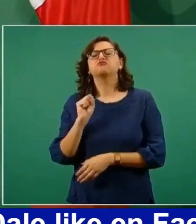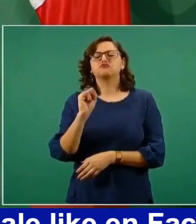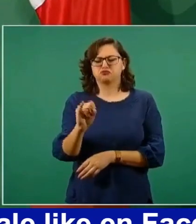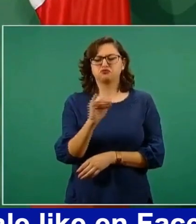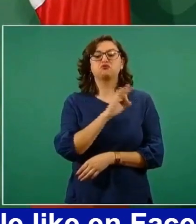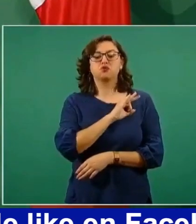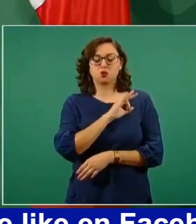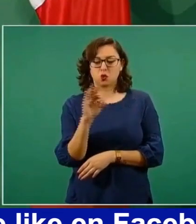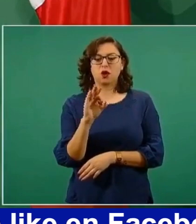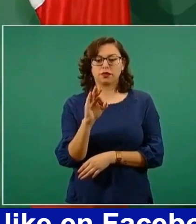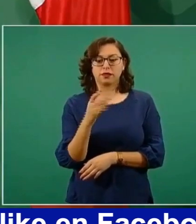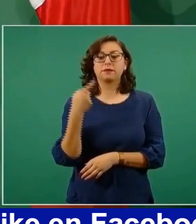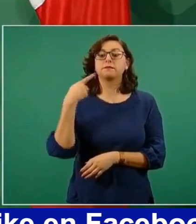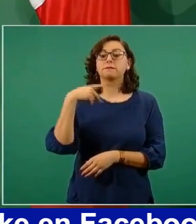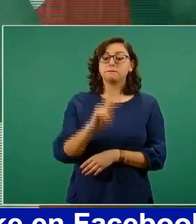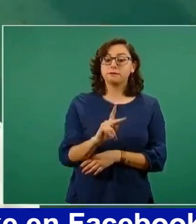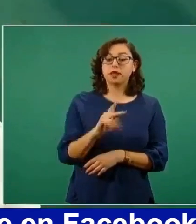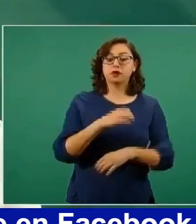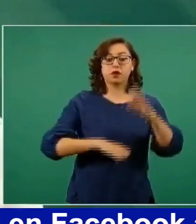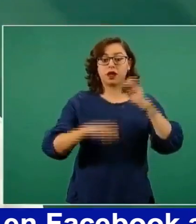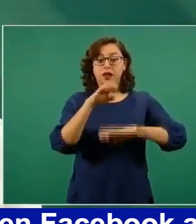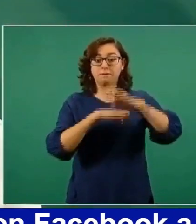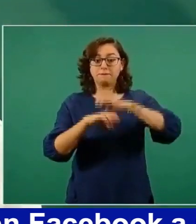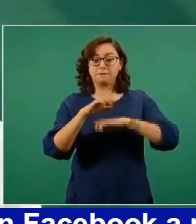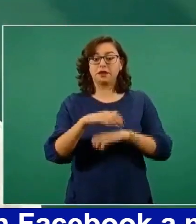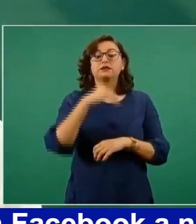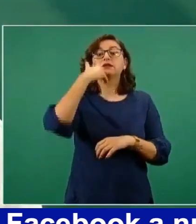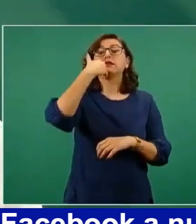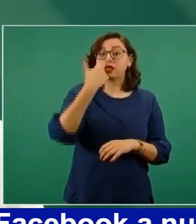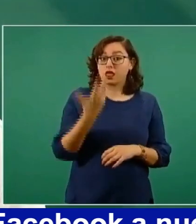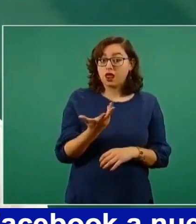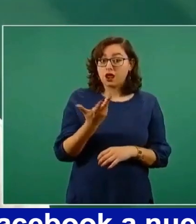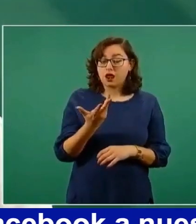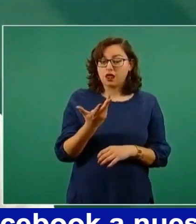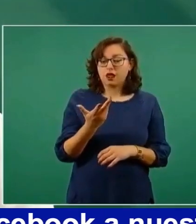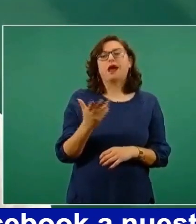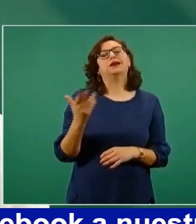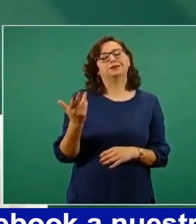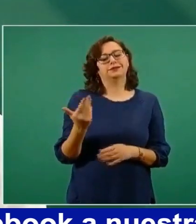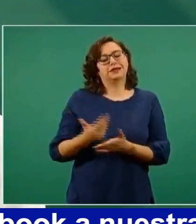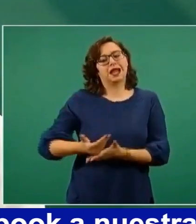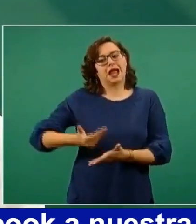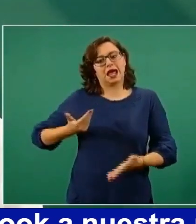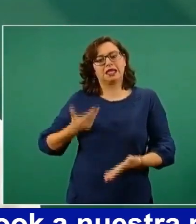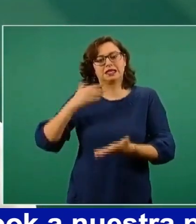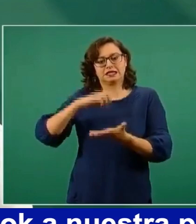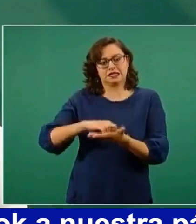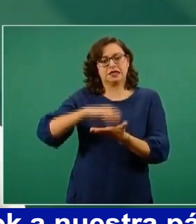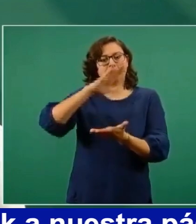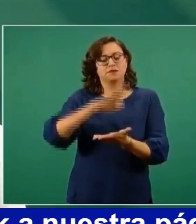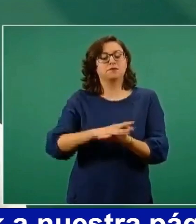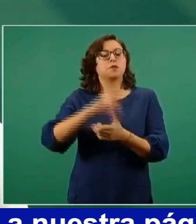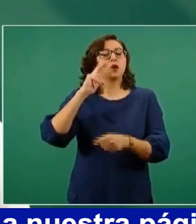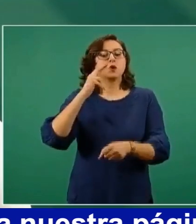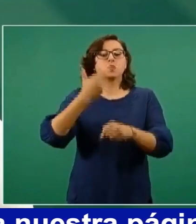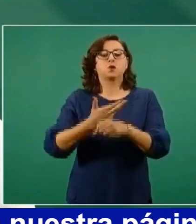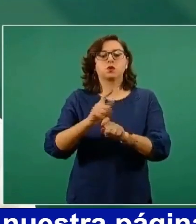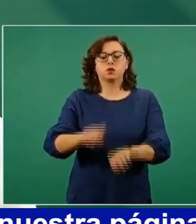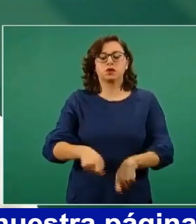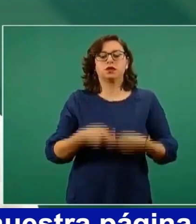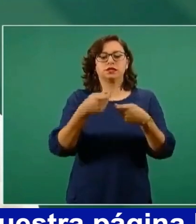del objeto social ni de la actividad económica preponderante. Pero aquellas empresas que deseen